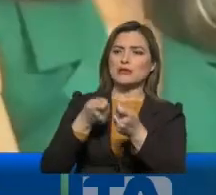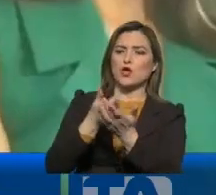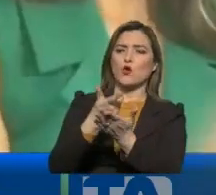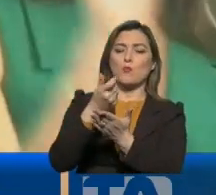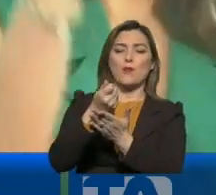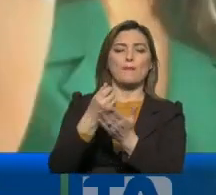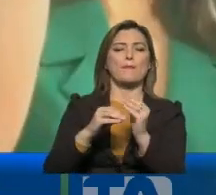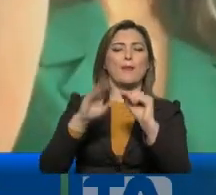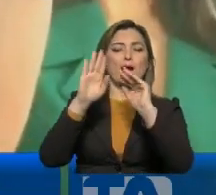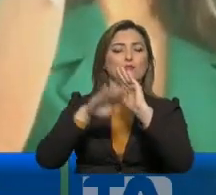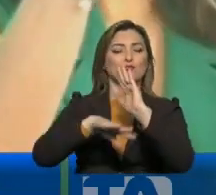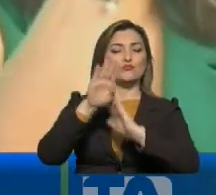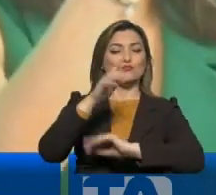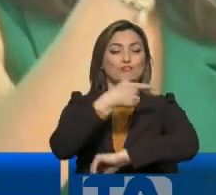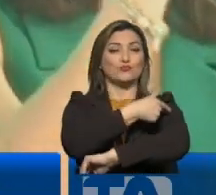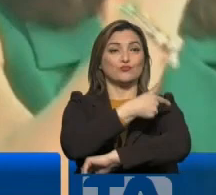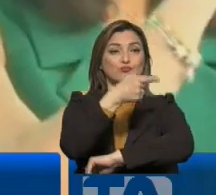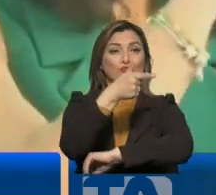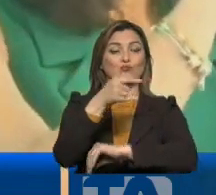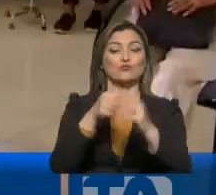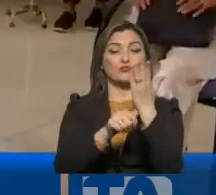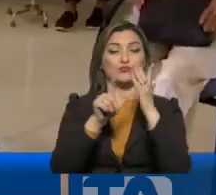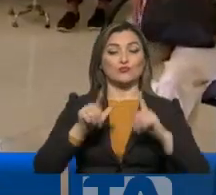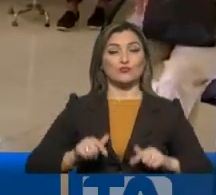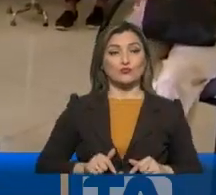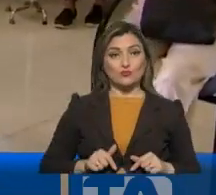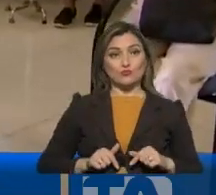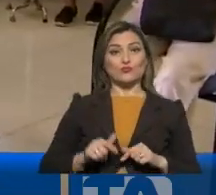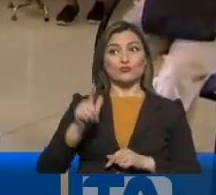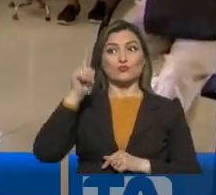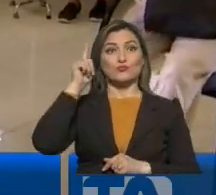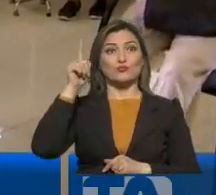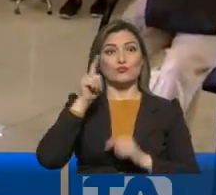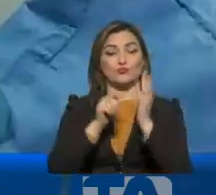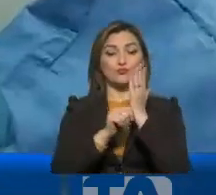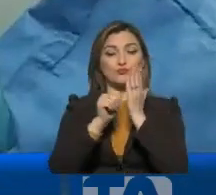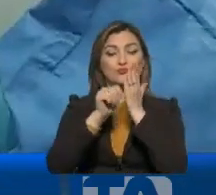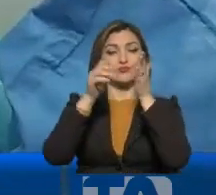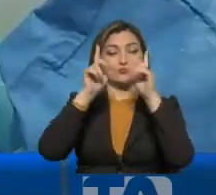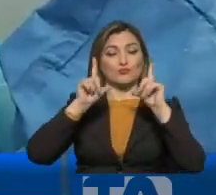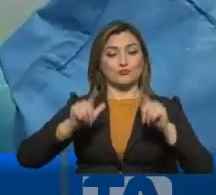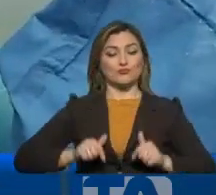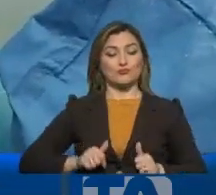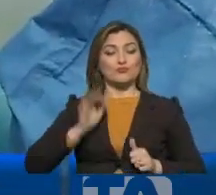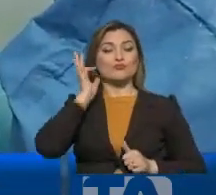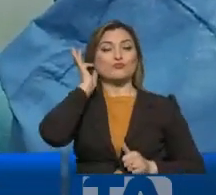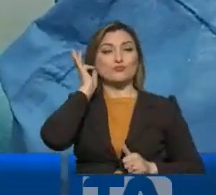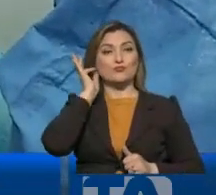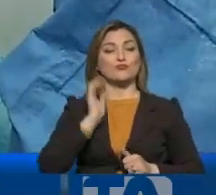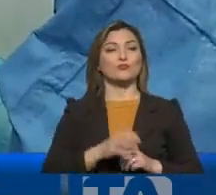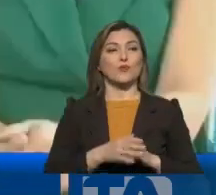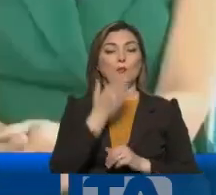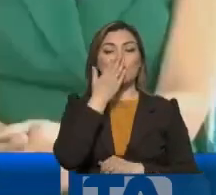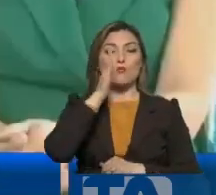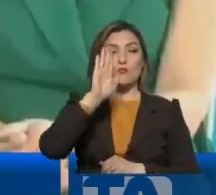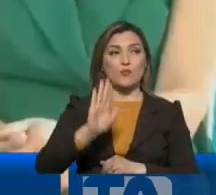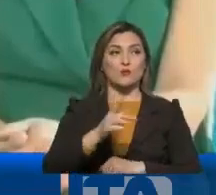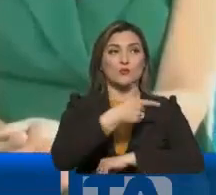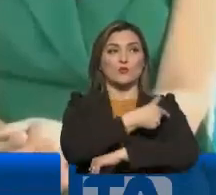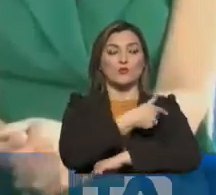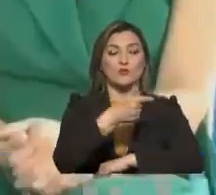ministerio de salud ahora ya con cabeza visible esto para cumplir su promesa de vacunar a 9 millones de personas en 100 días